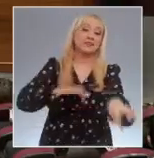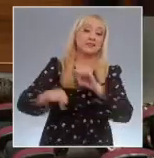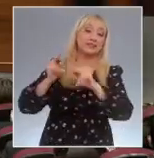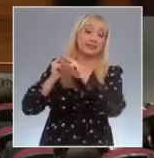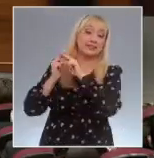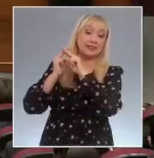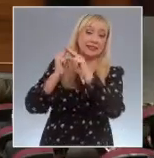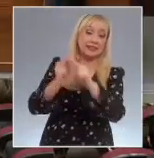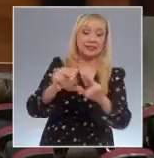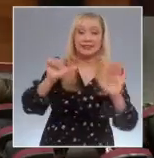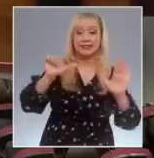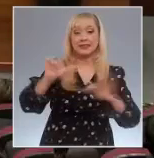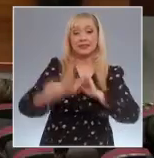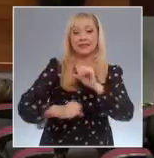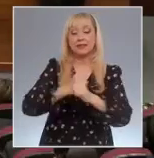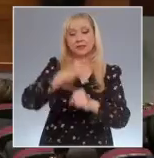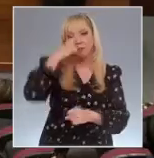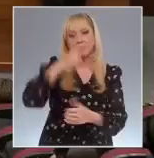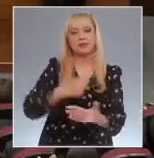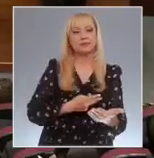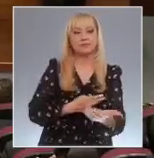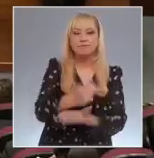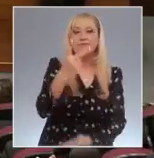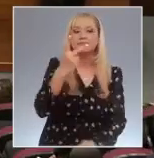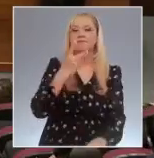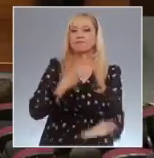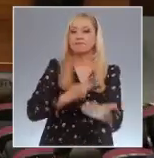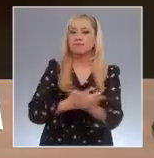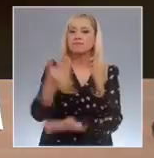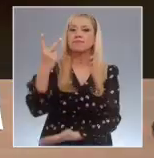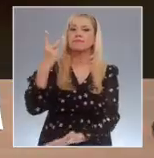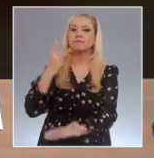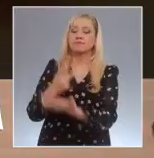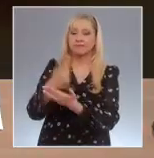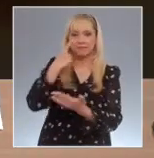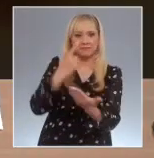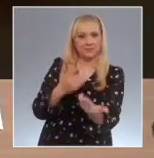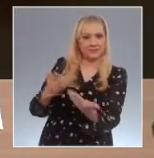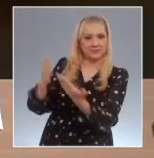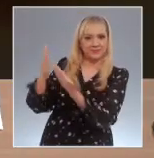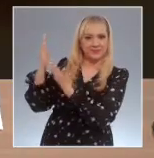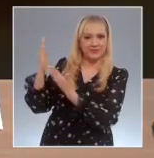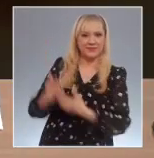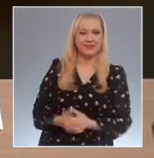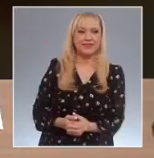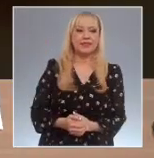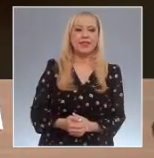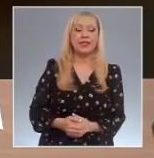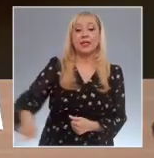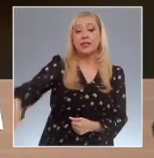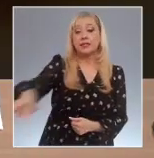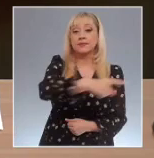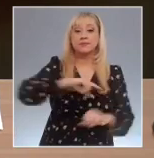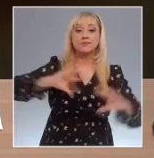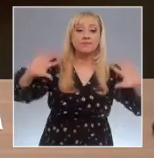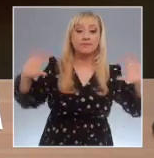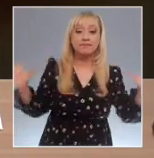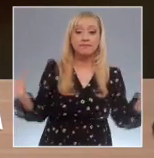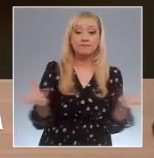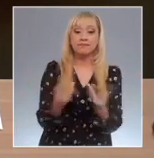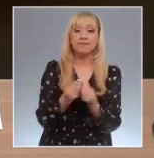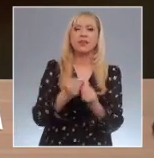promoviendo la paz y la estabilidad social. Escuchemos. Como integrantes de una sociedad